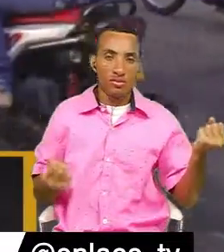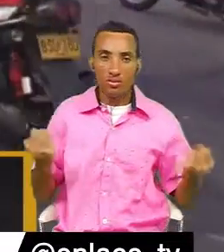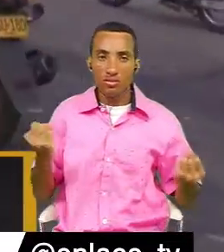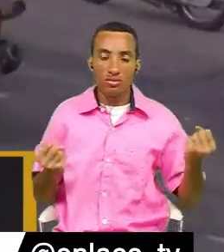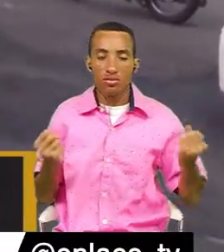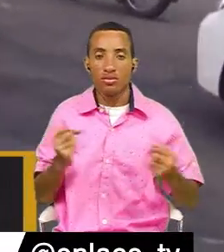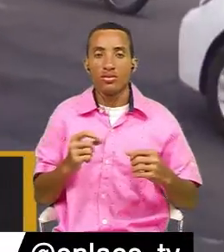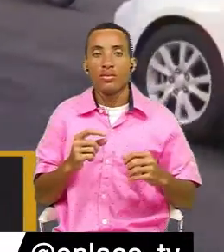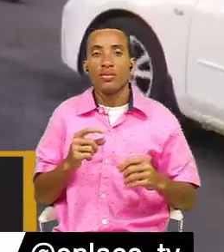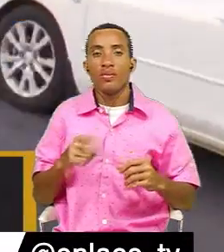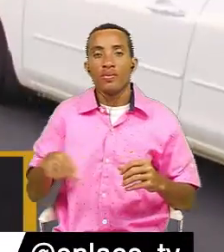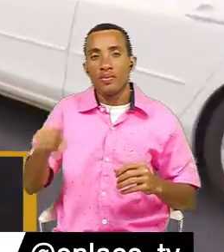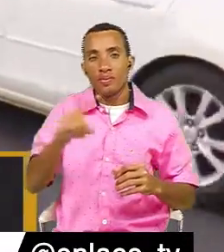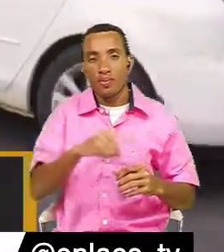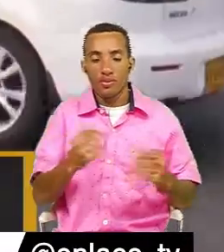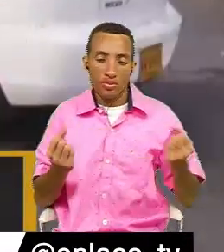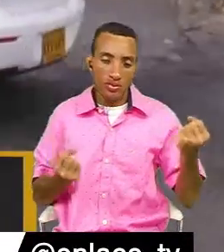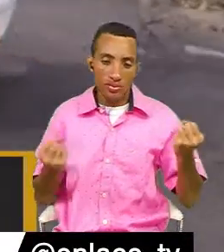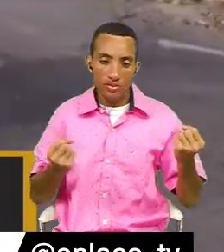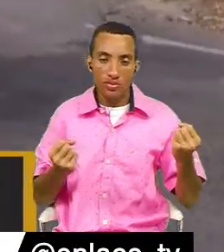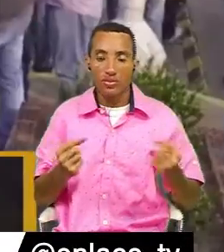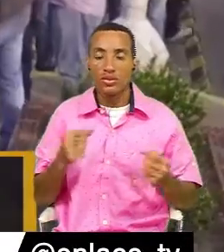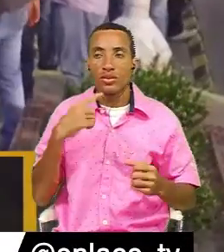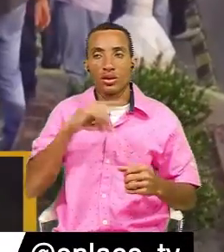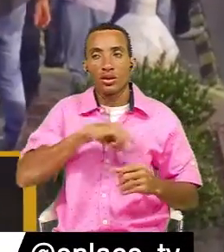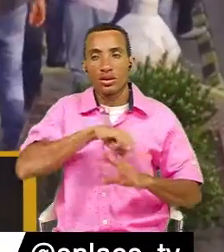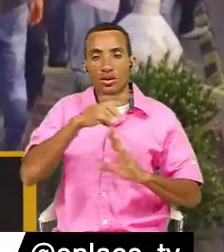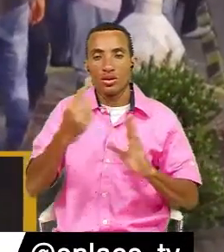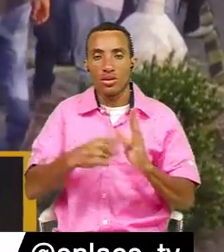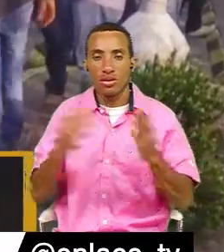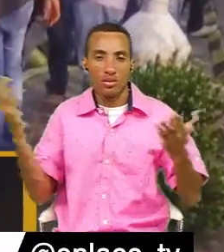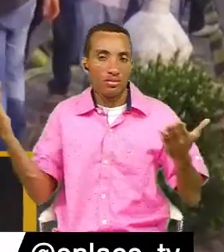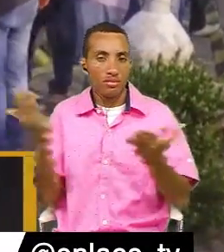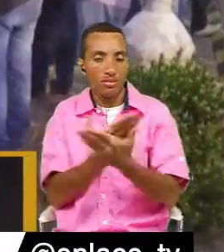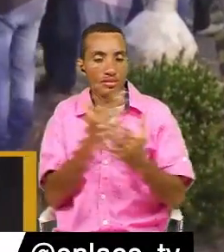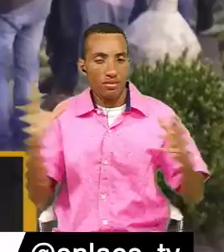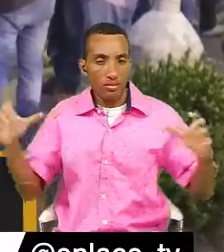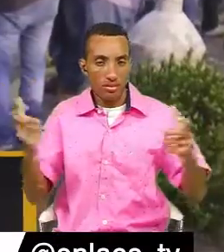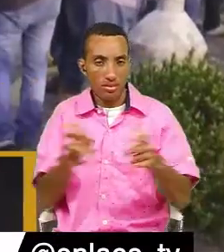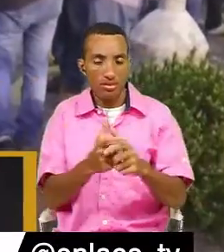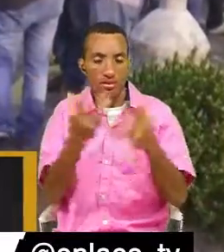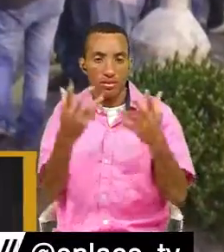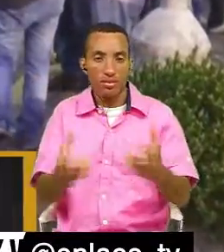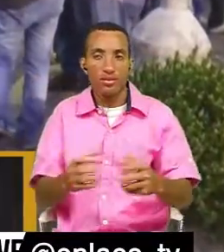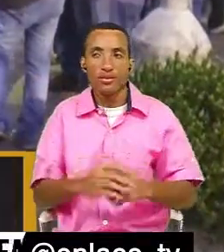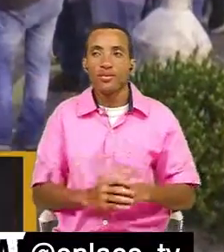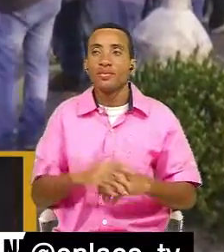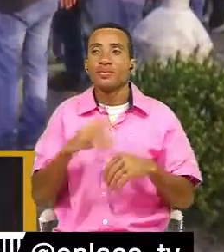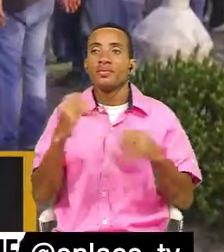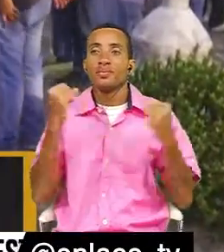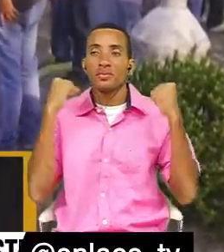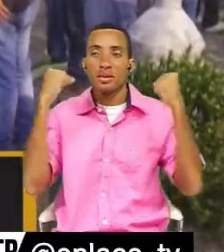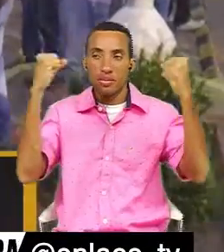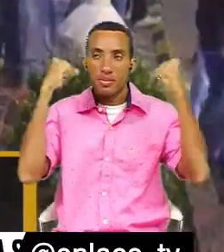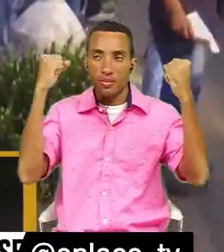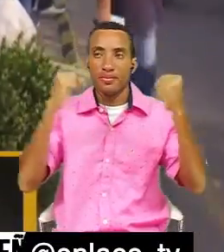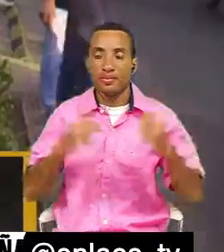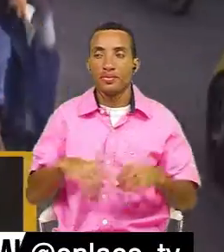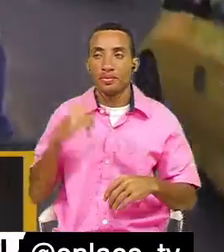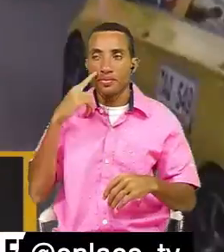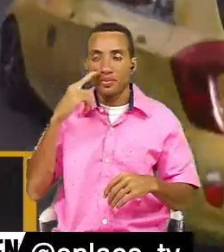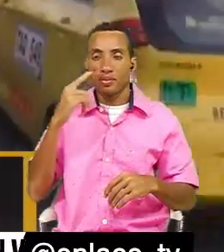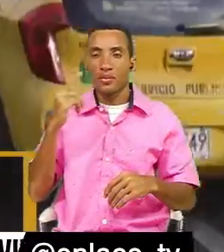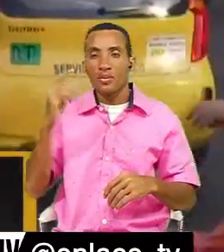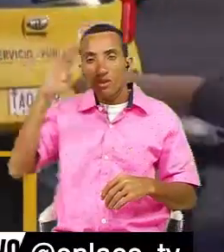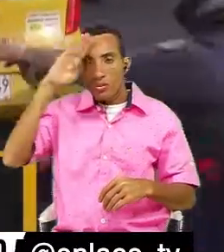con el transporte en su totalidad. De manera normal transcurrieron las manifestaciones que estuvieron custodiadas por la policía del Magdalena